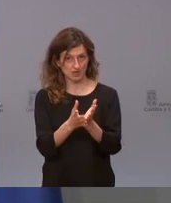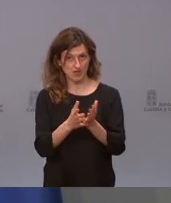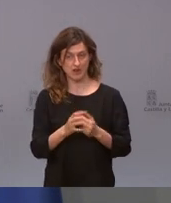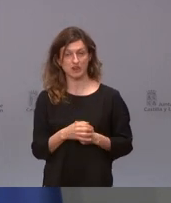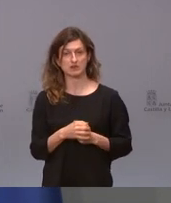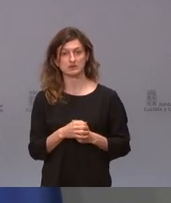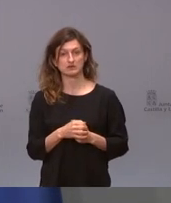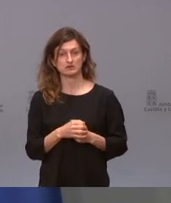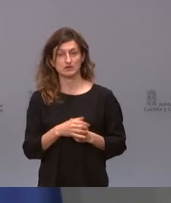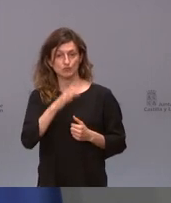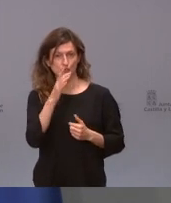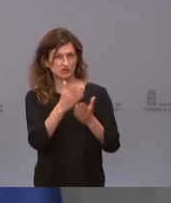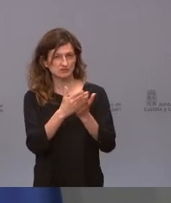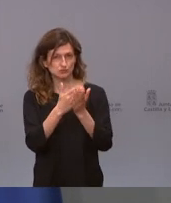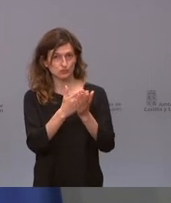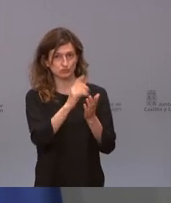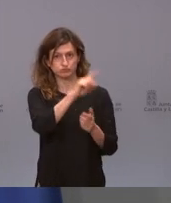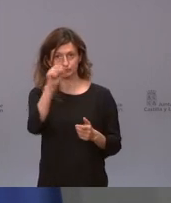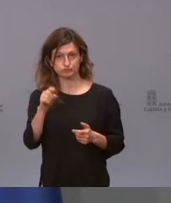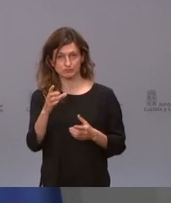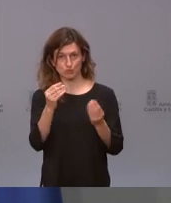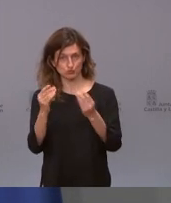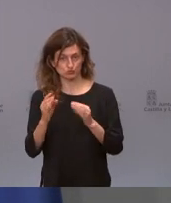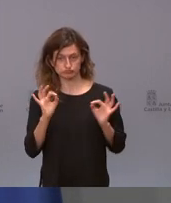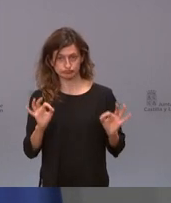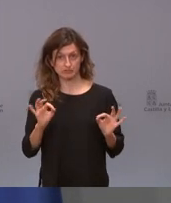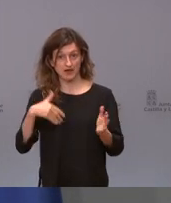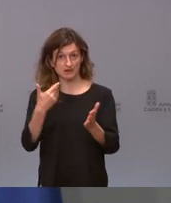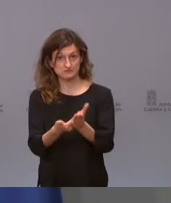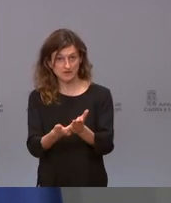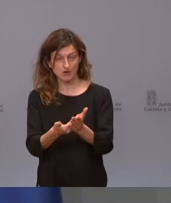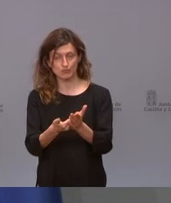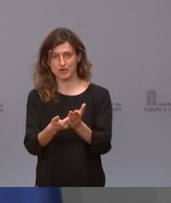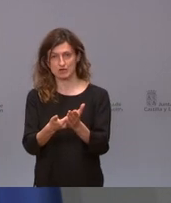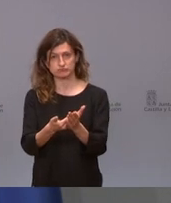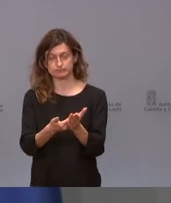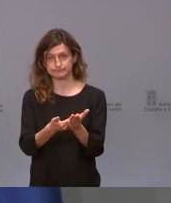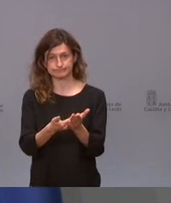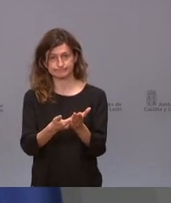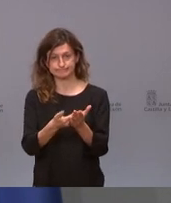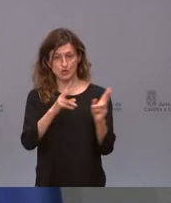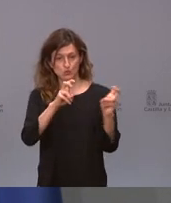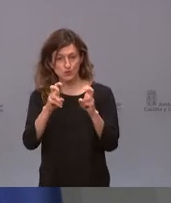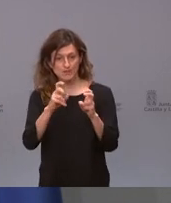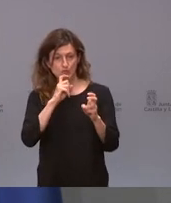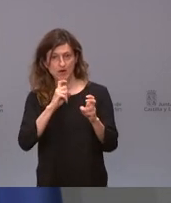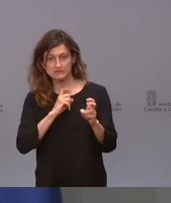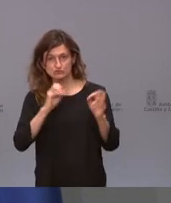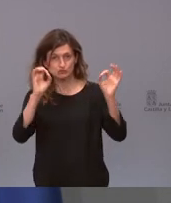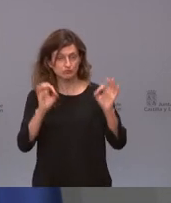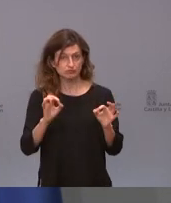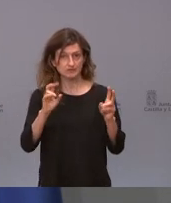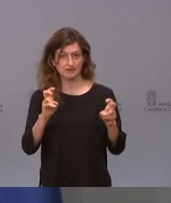muchísimos estudios en marcha y hasta el momento actual no ha habido ninguna nueva notificación que